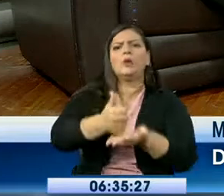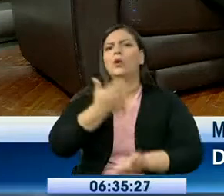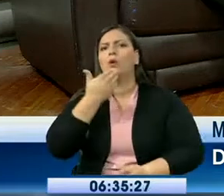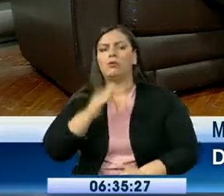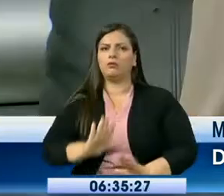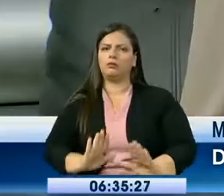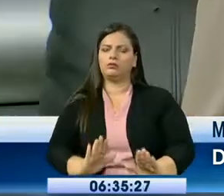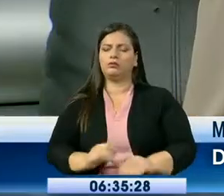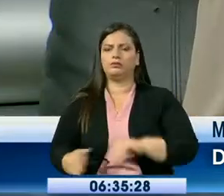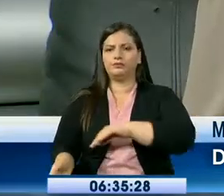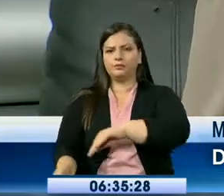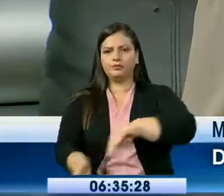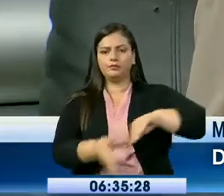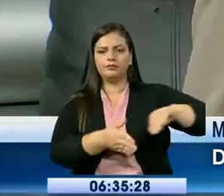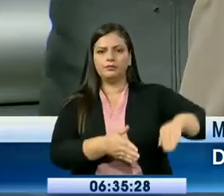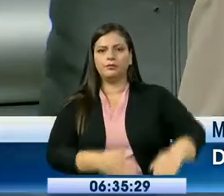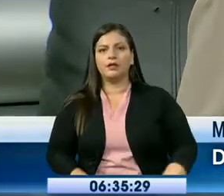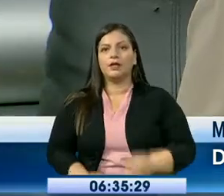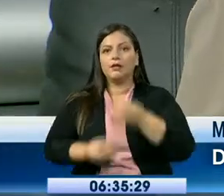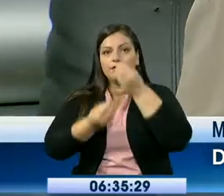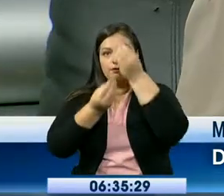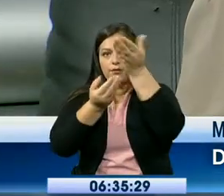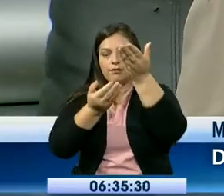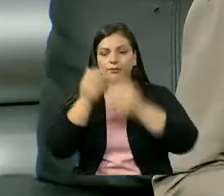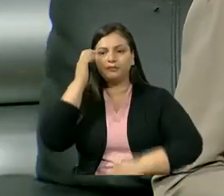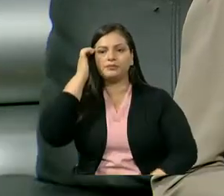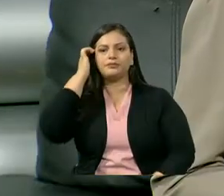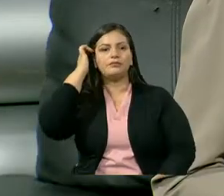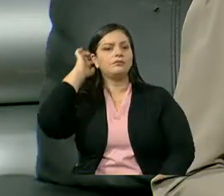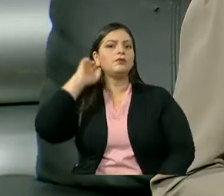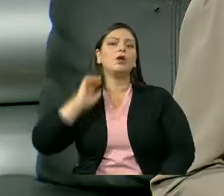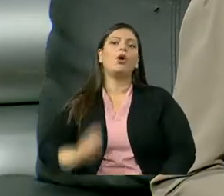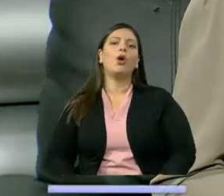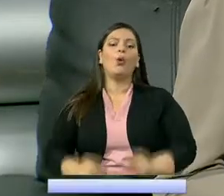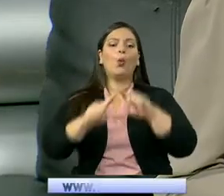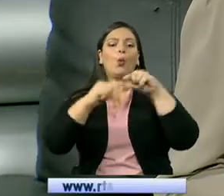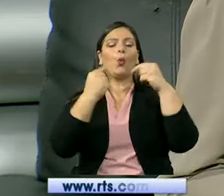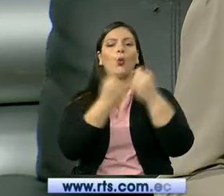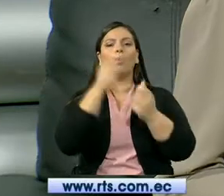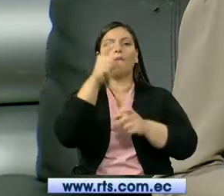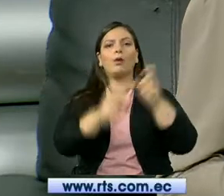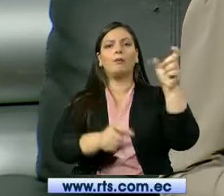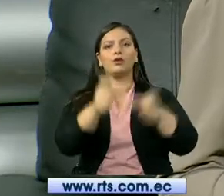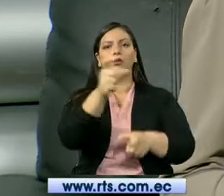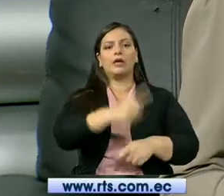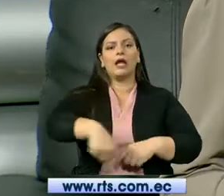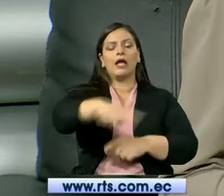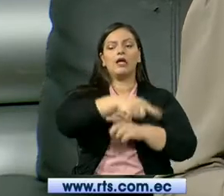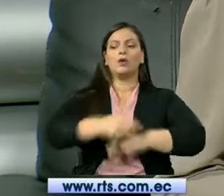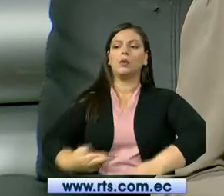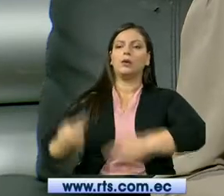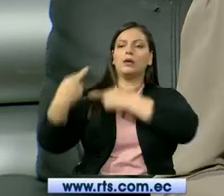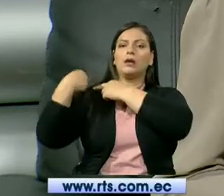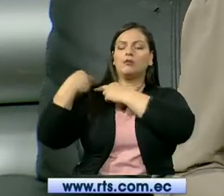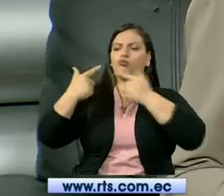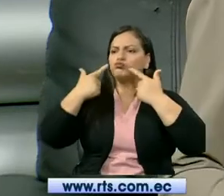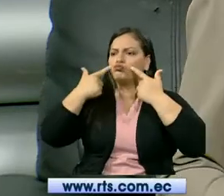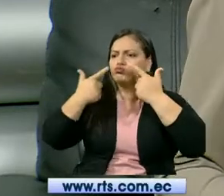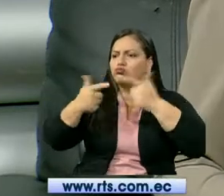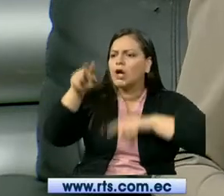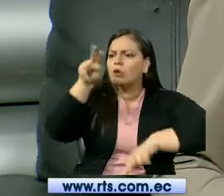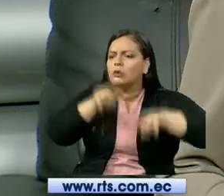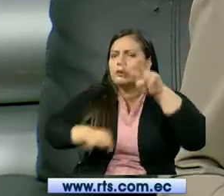Una veeduría ciudadana analizará las trabas y falencias en el procesamiento judicial de los casos de abuso sexual.